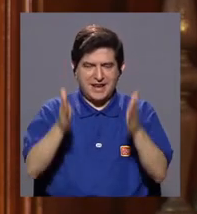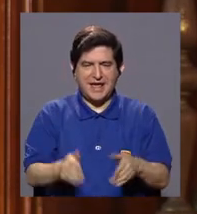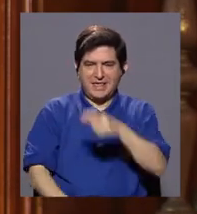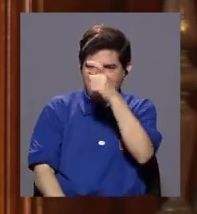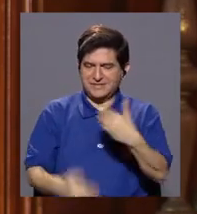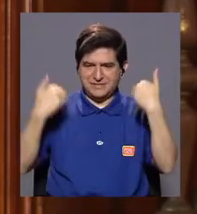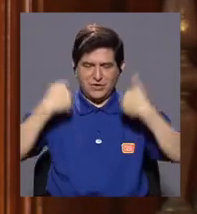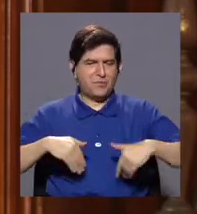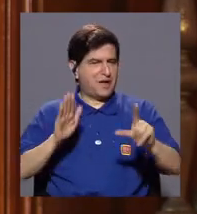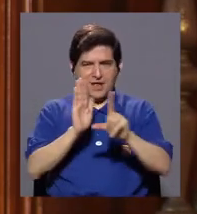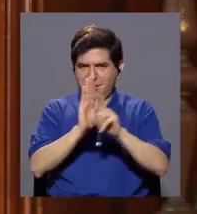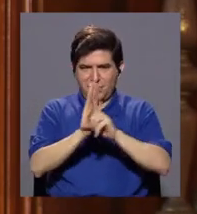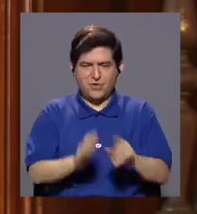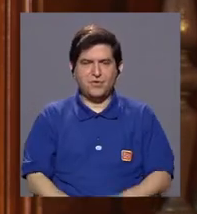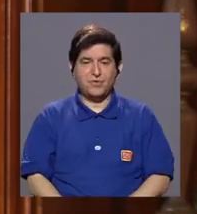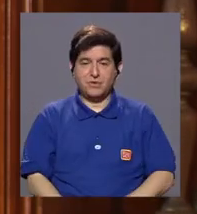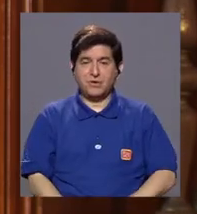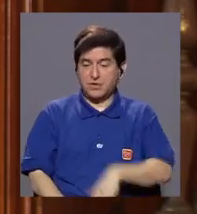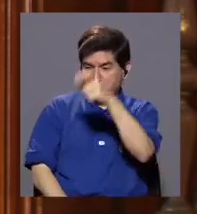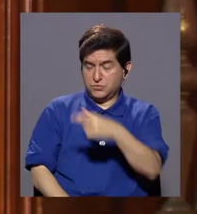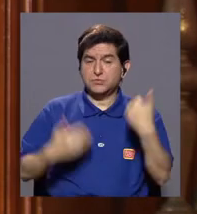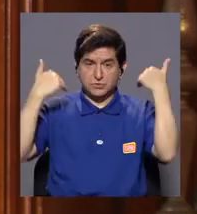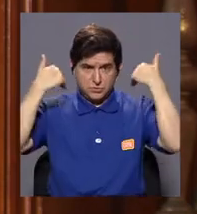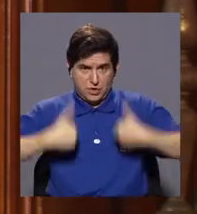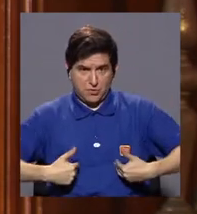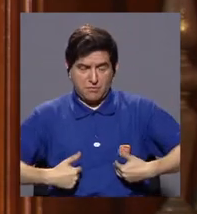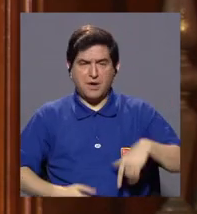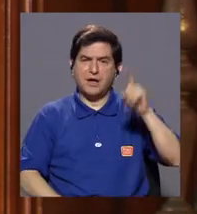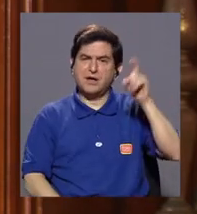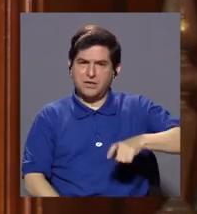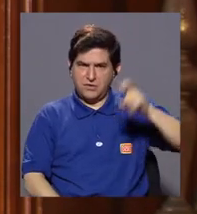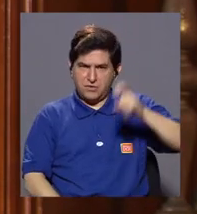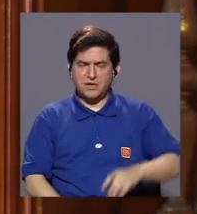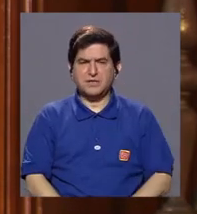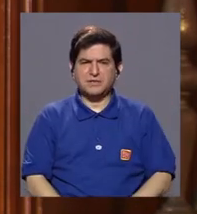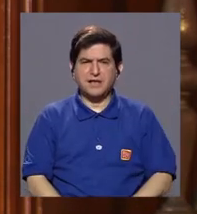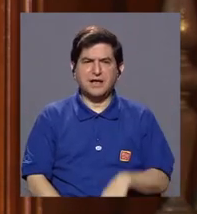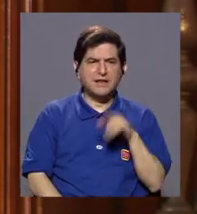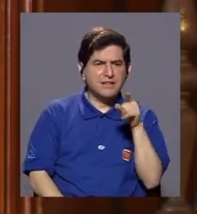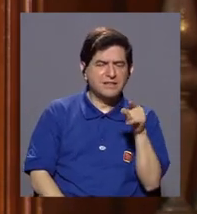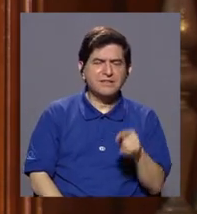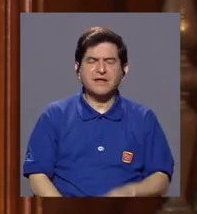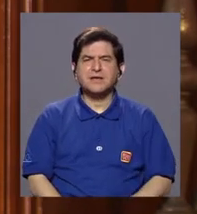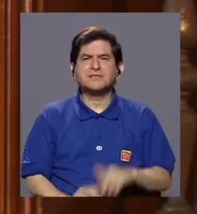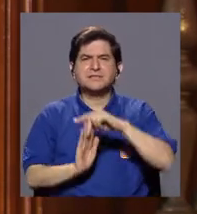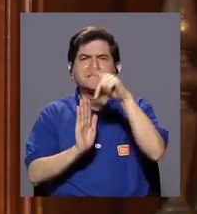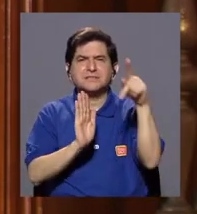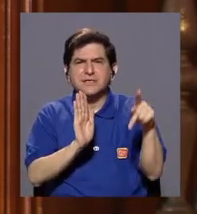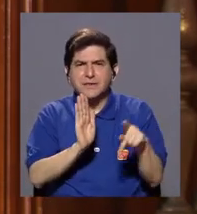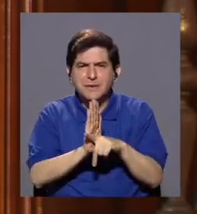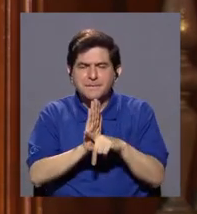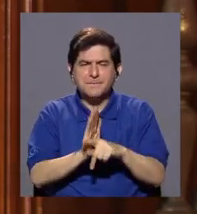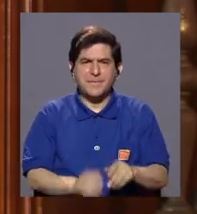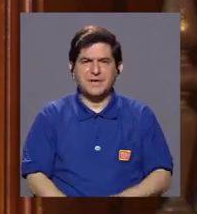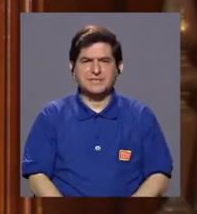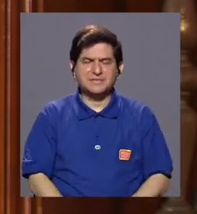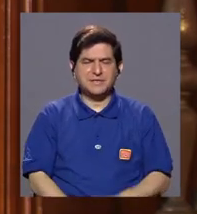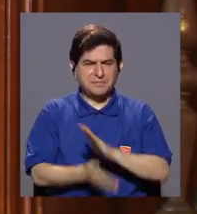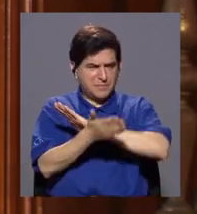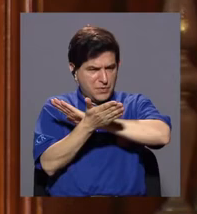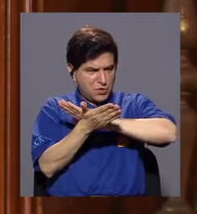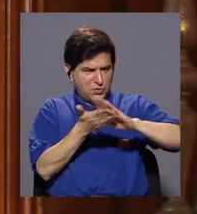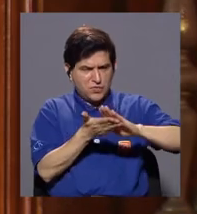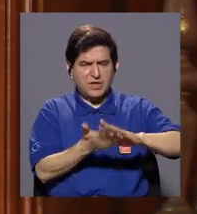humano es ilegal, es ser humano. Creo que debemos partir de ese principio